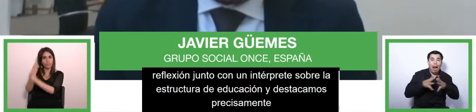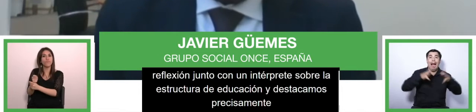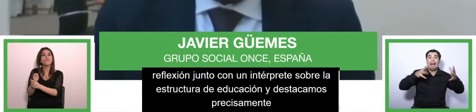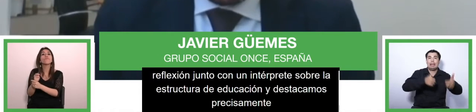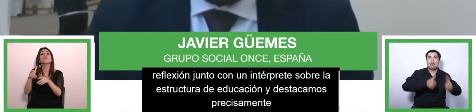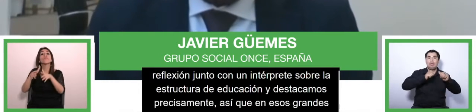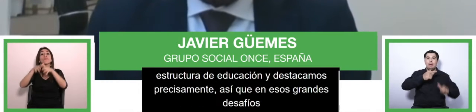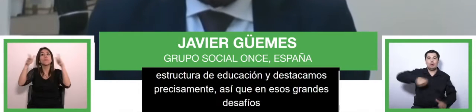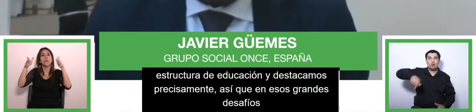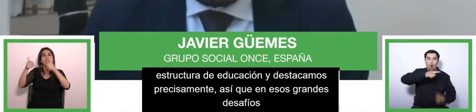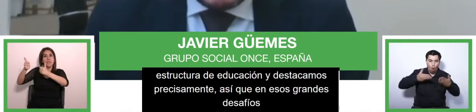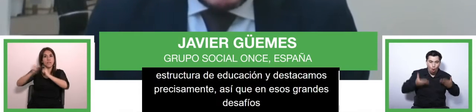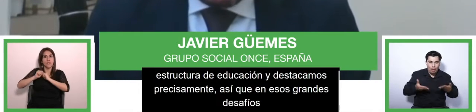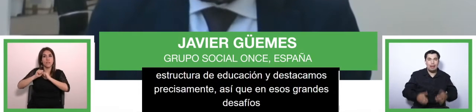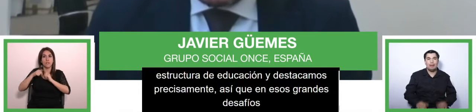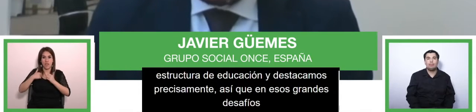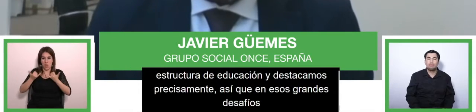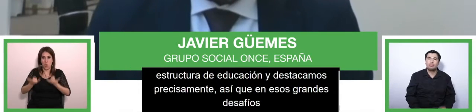encontrar a día de hoy. Pero